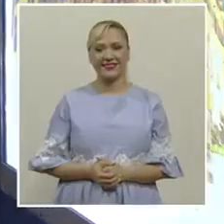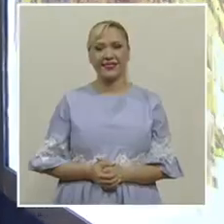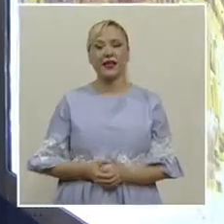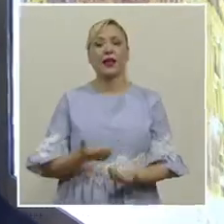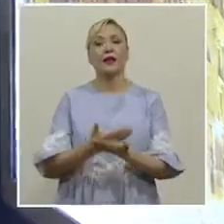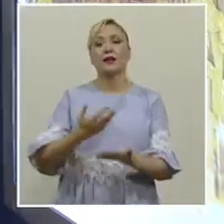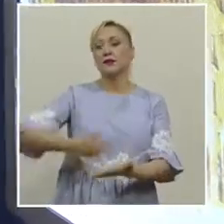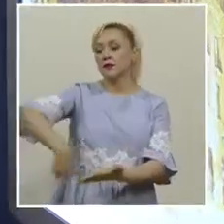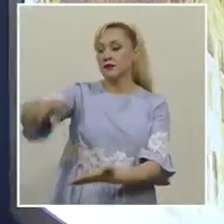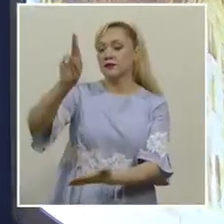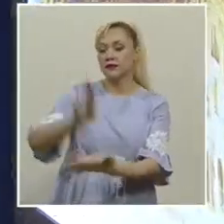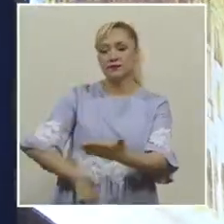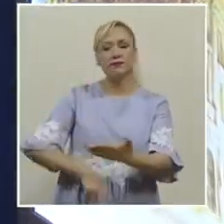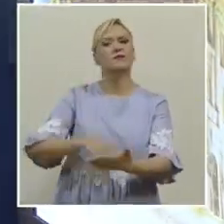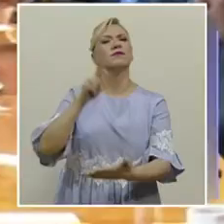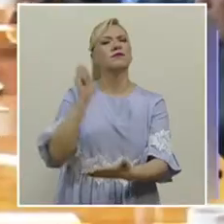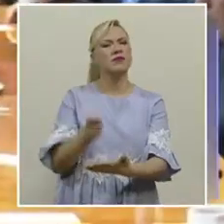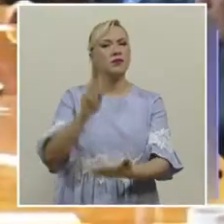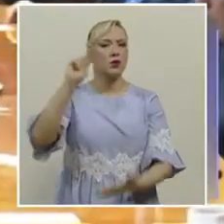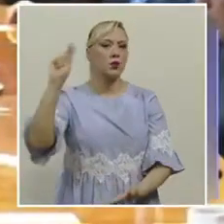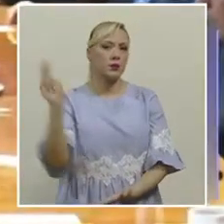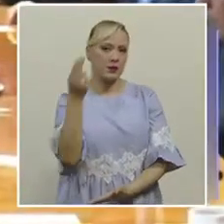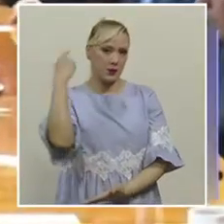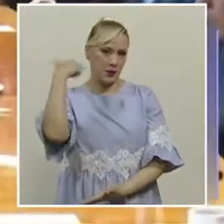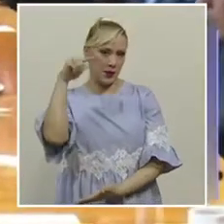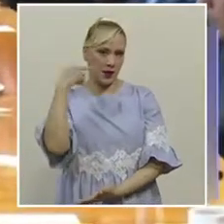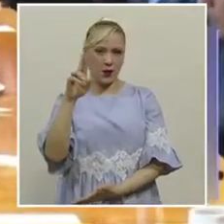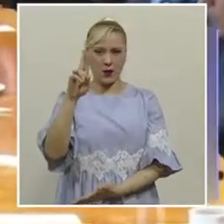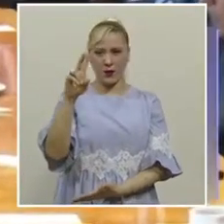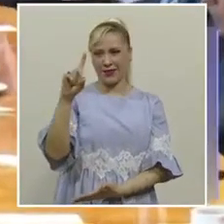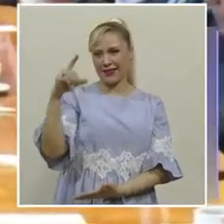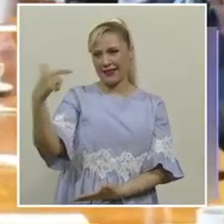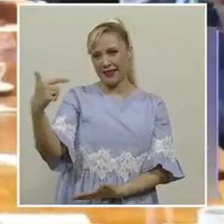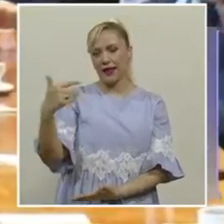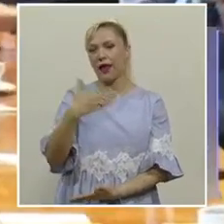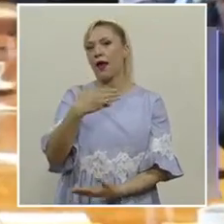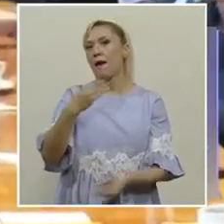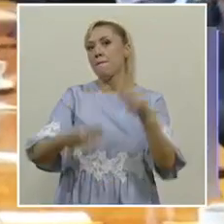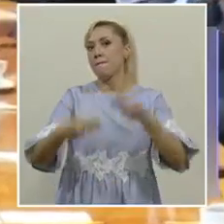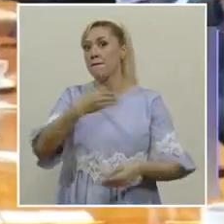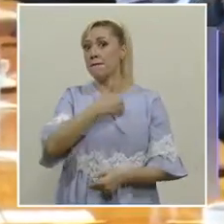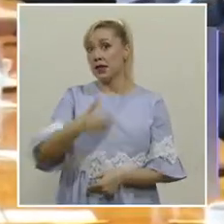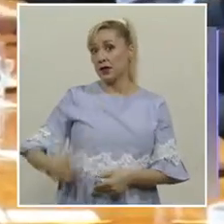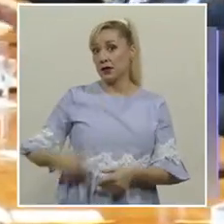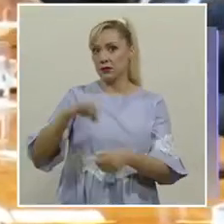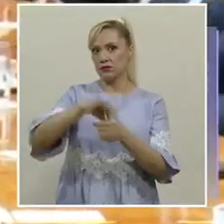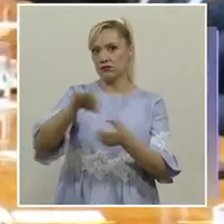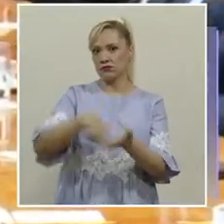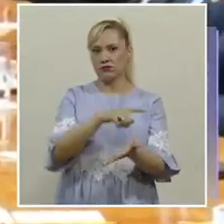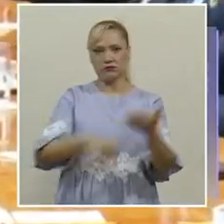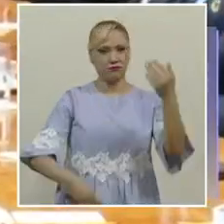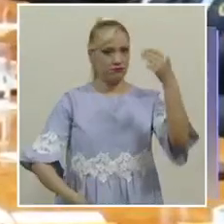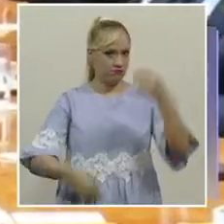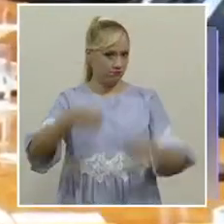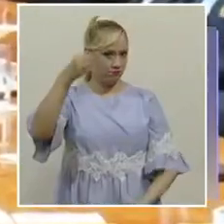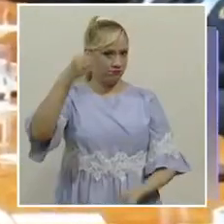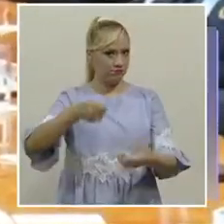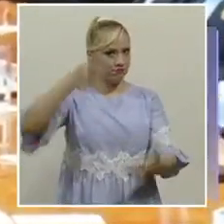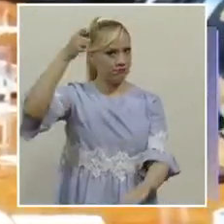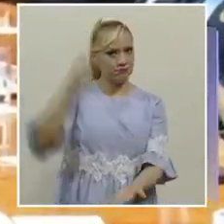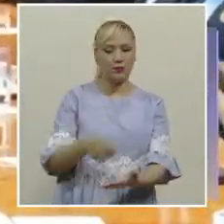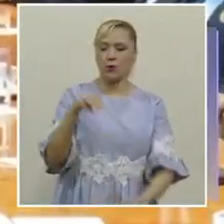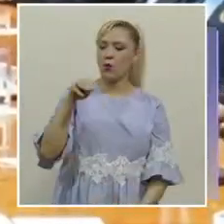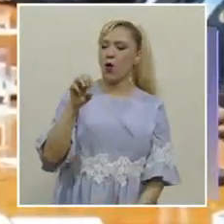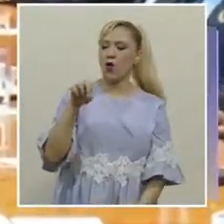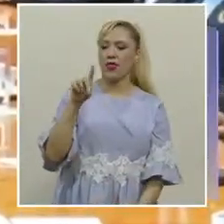Durante la firma de diversos acuerdos con la Universidad de Guadalajara, el magistrado presidente del Tribunal Electoral, Reyes Rodríguez Mondragón,